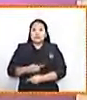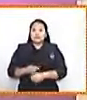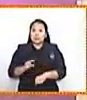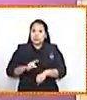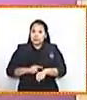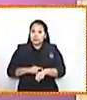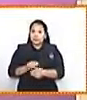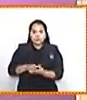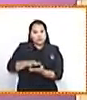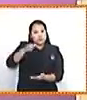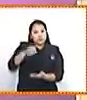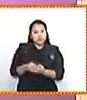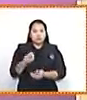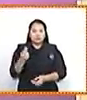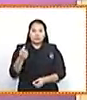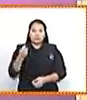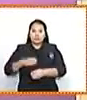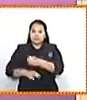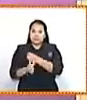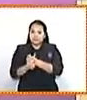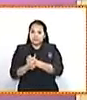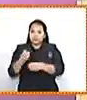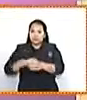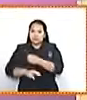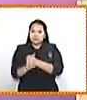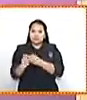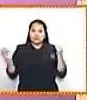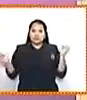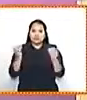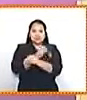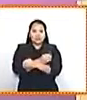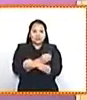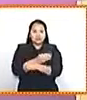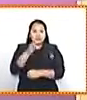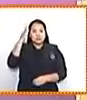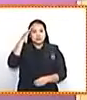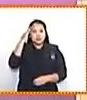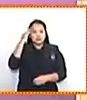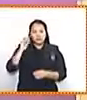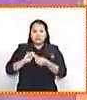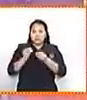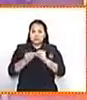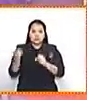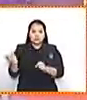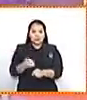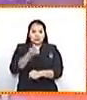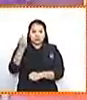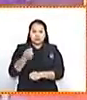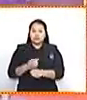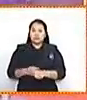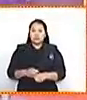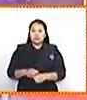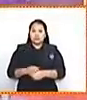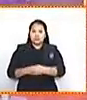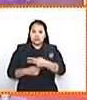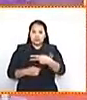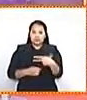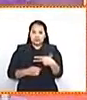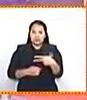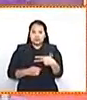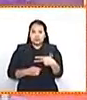a multiplicar su dinero con premiados y premiados mix. Conoceremos el primer número seleccionado. Su primer dígito es